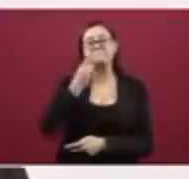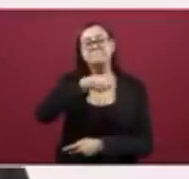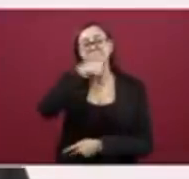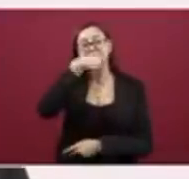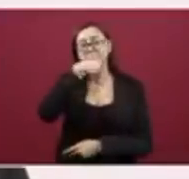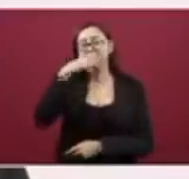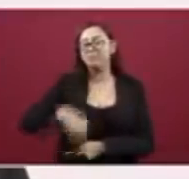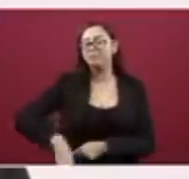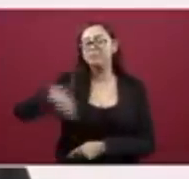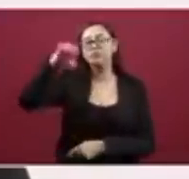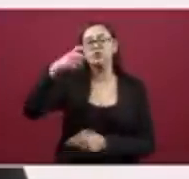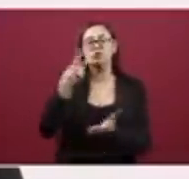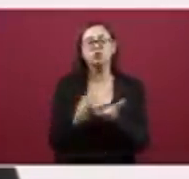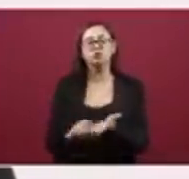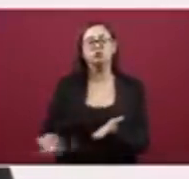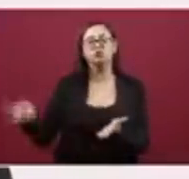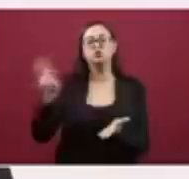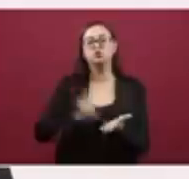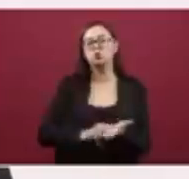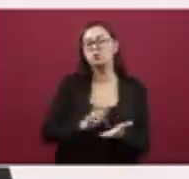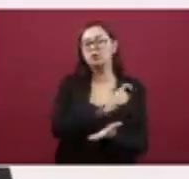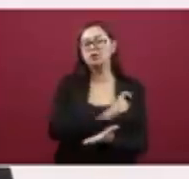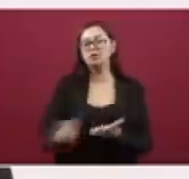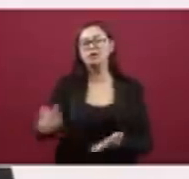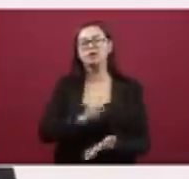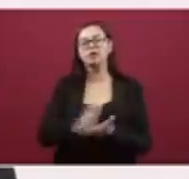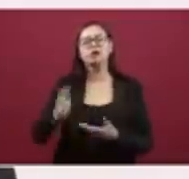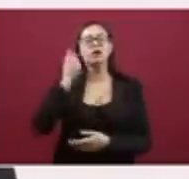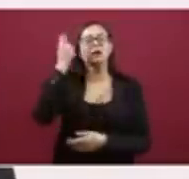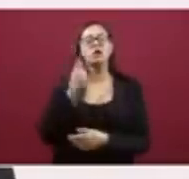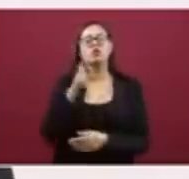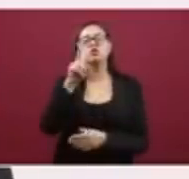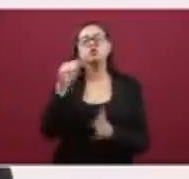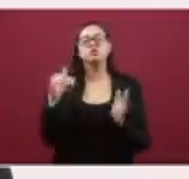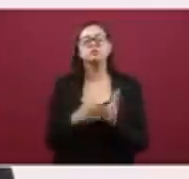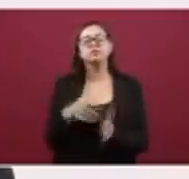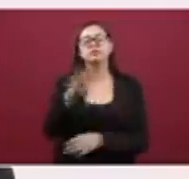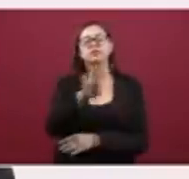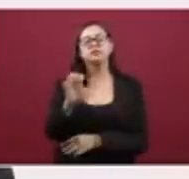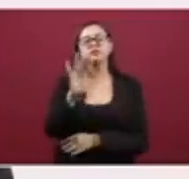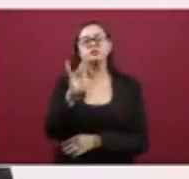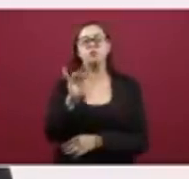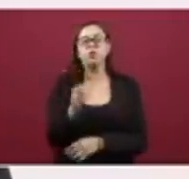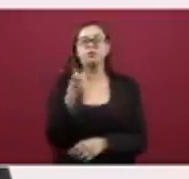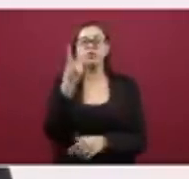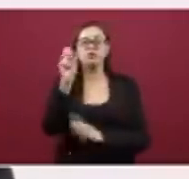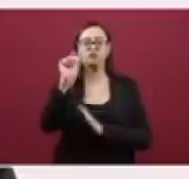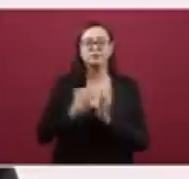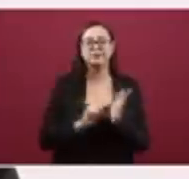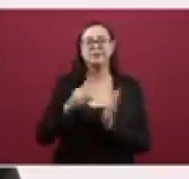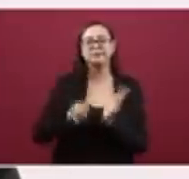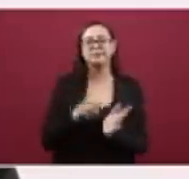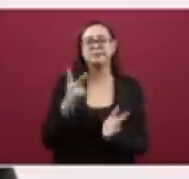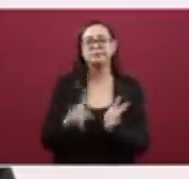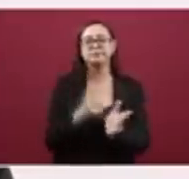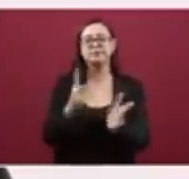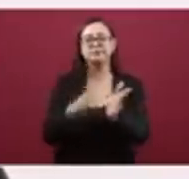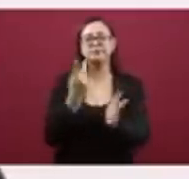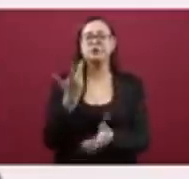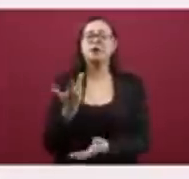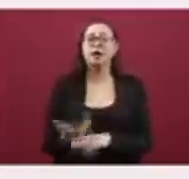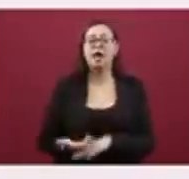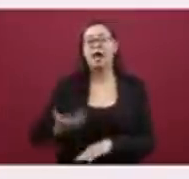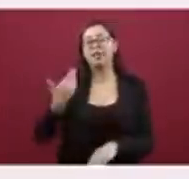ahora se entregan dos mil 550 pesos bimestrales no mil